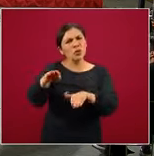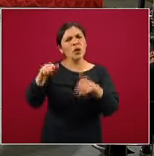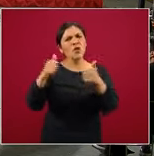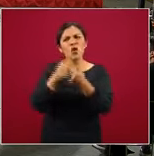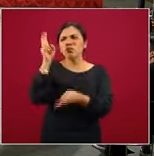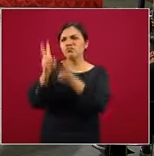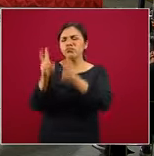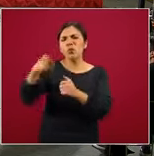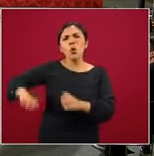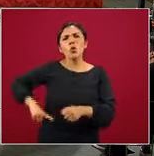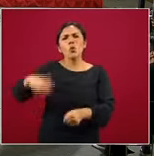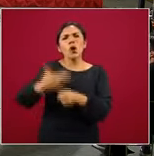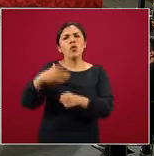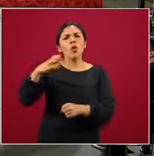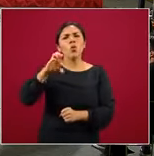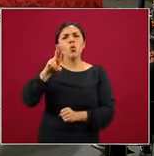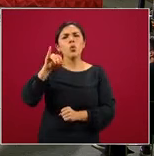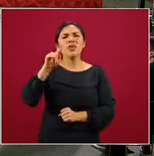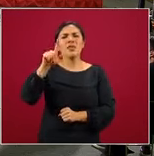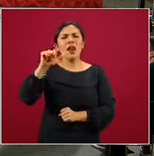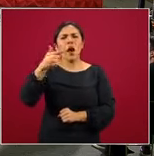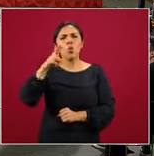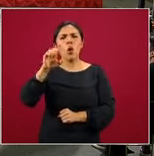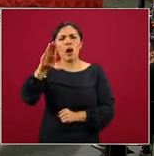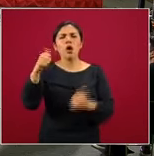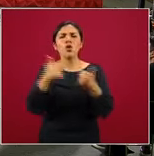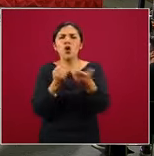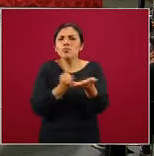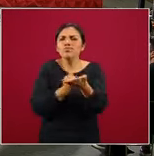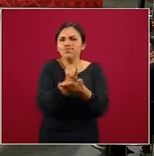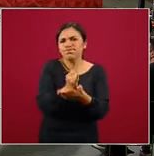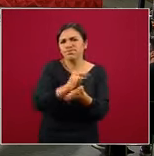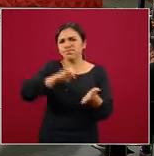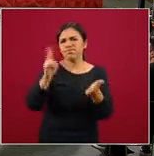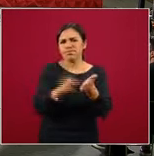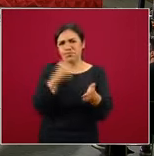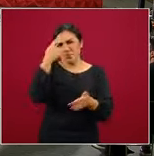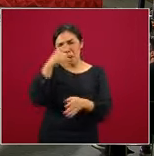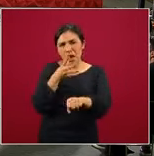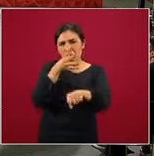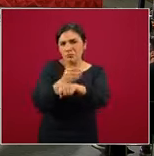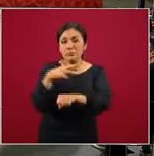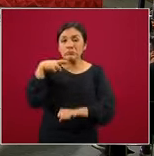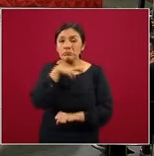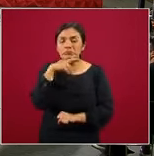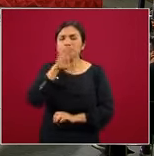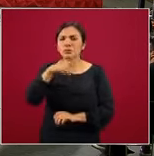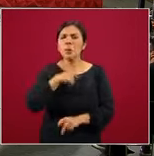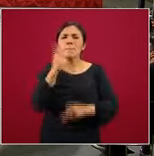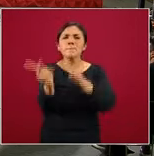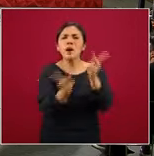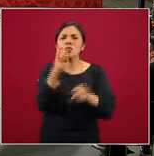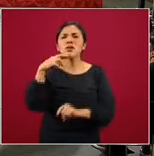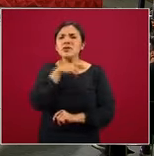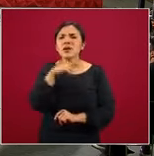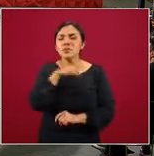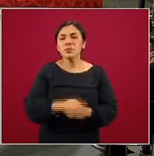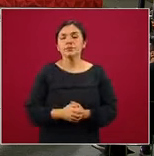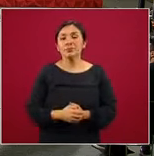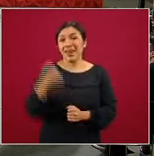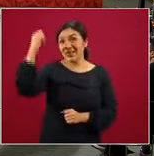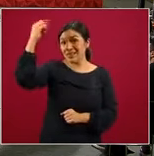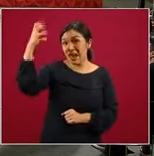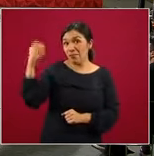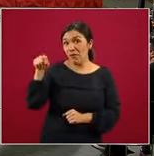gobernador Cuitláhuac García y este decreto que se emite de resolución inmediata. Preguntas rápidas, esta parte del semáforo creo que es